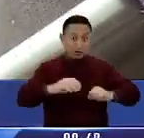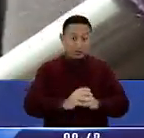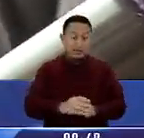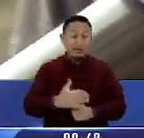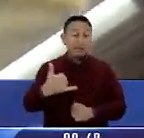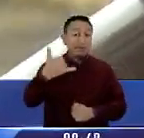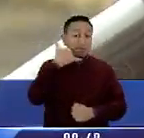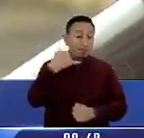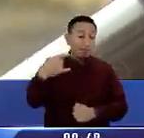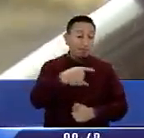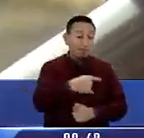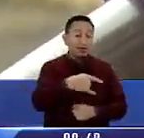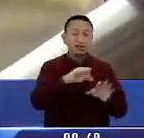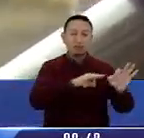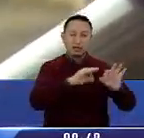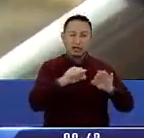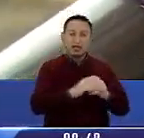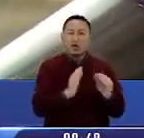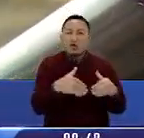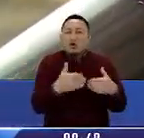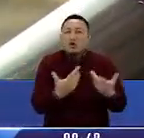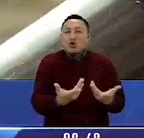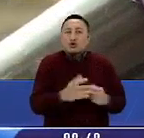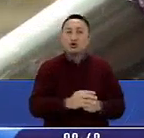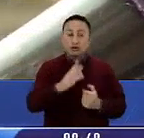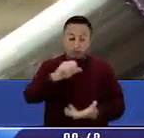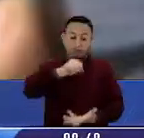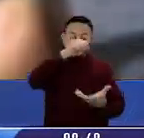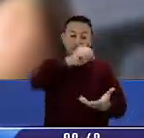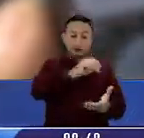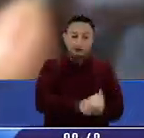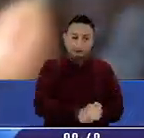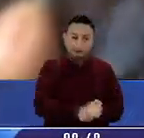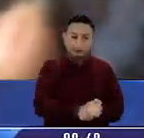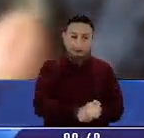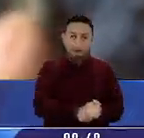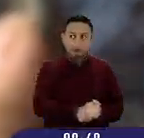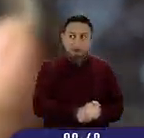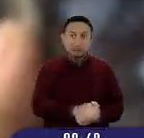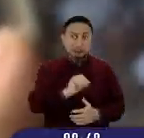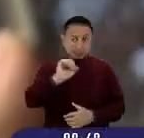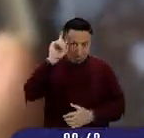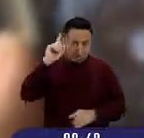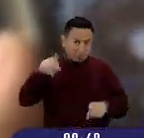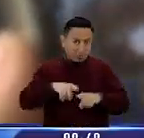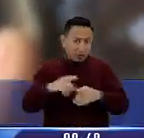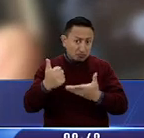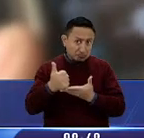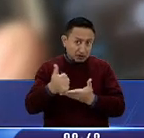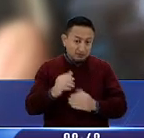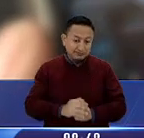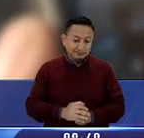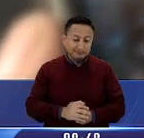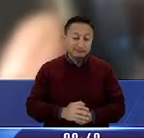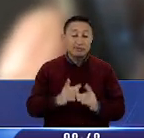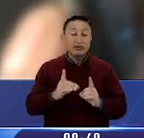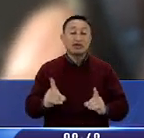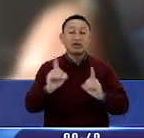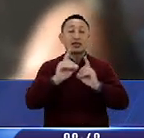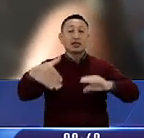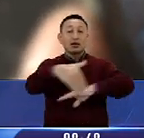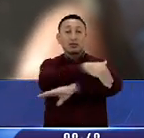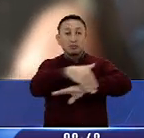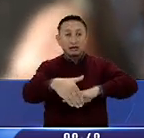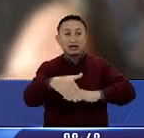para decirme cuándo me van a entregar las cosas y todo. Manuel accedió a ayudar a su amigo. Le envió los datos personales, copia